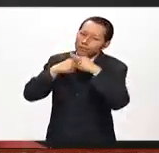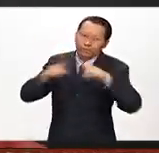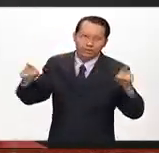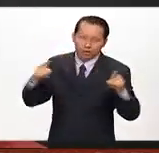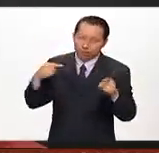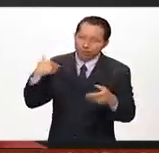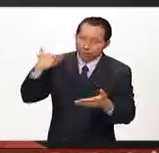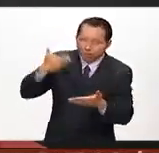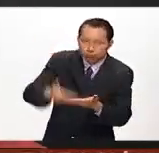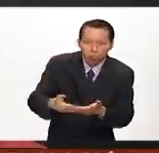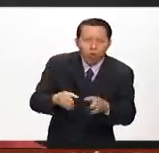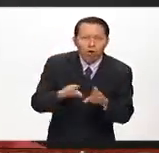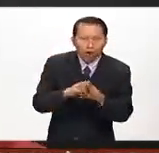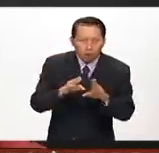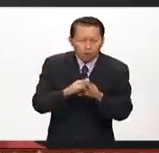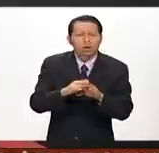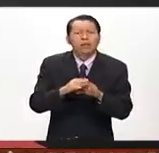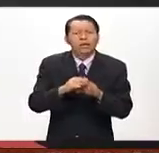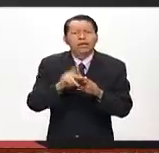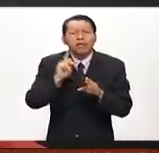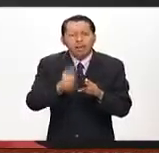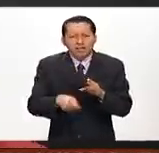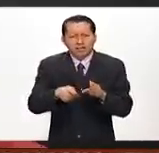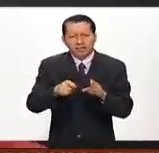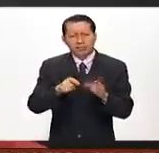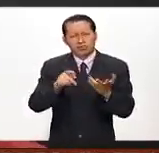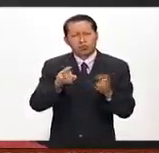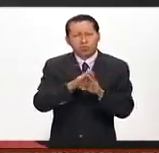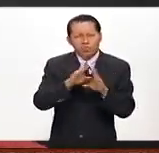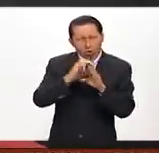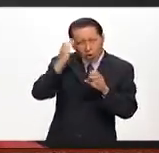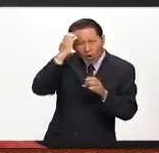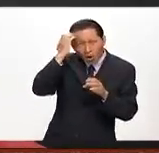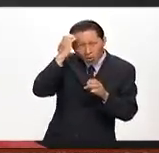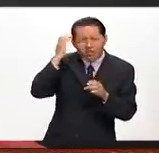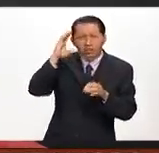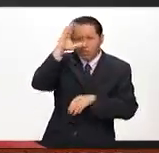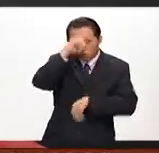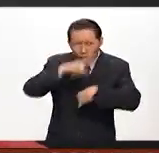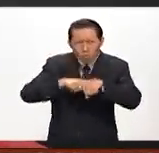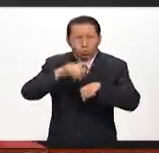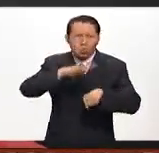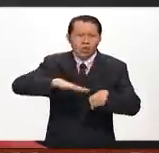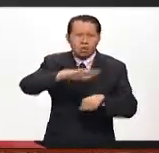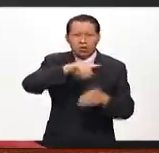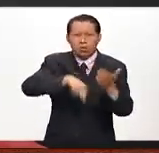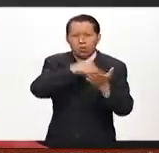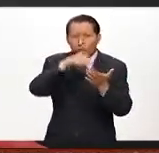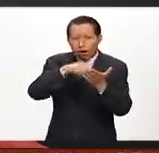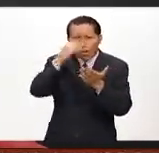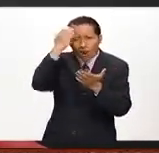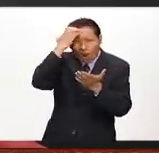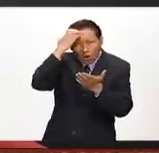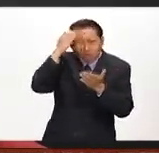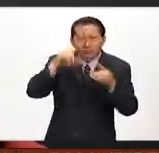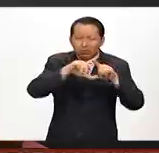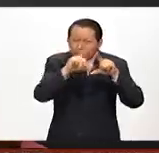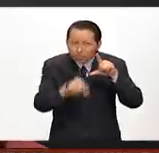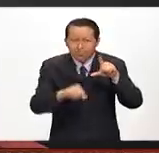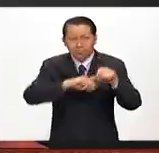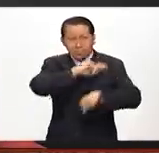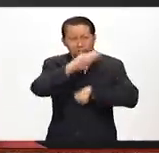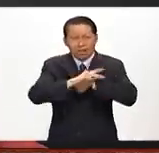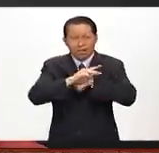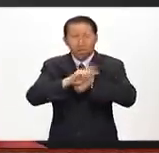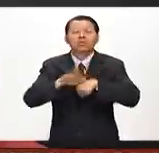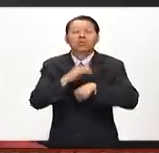que conozca de la cultura del lugar, o sea, que domine y que conozca su país. En muchas ocasiones el